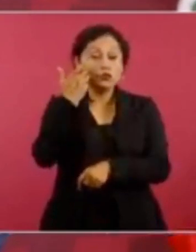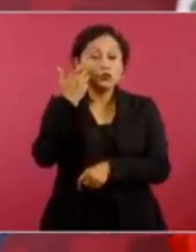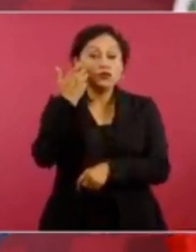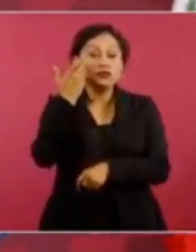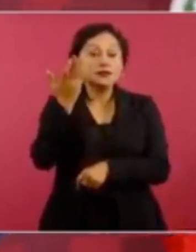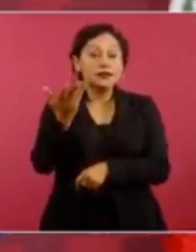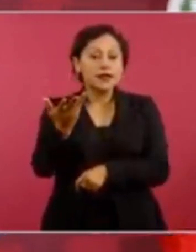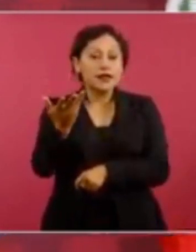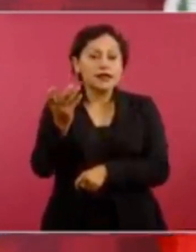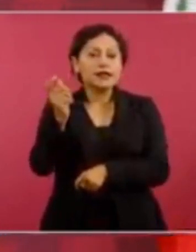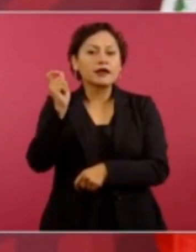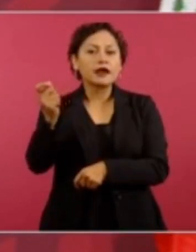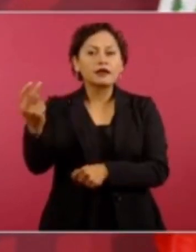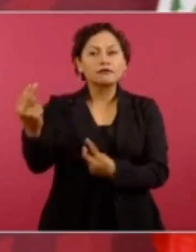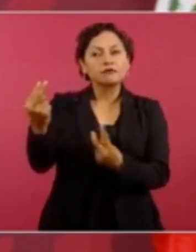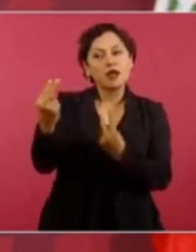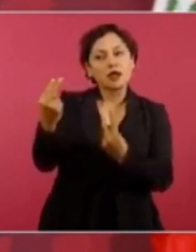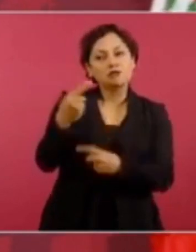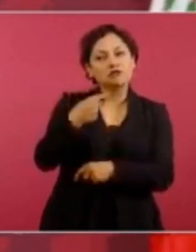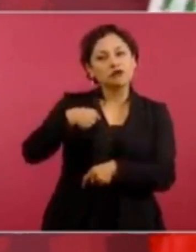que nosotros falláramos